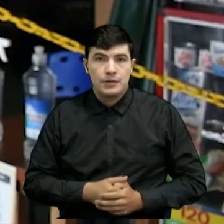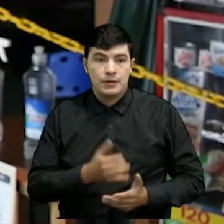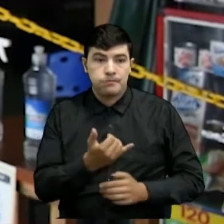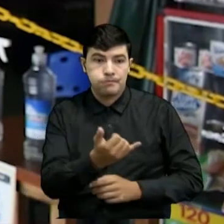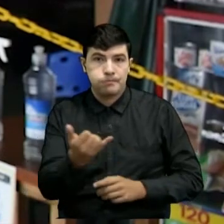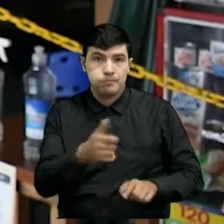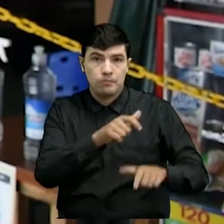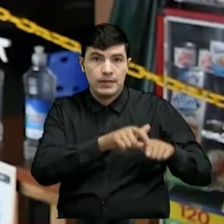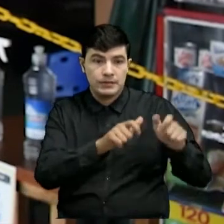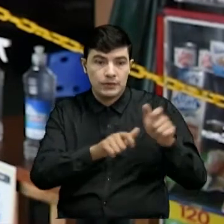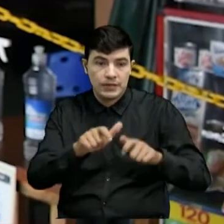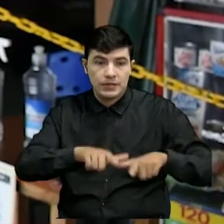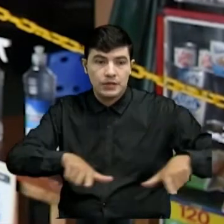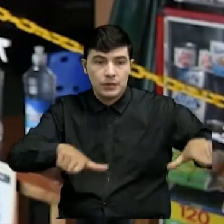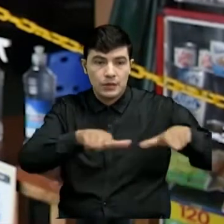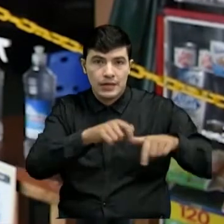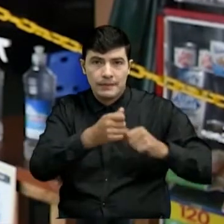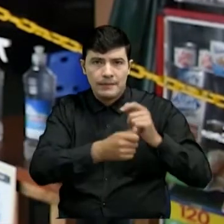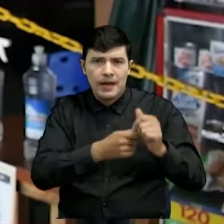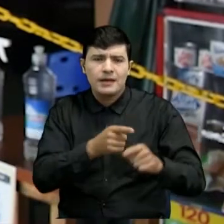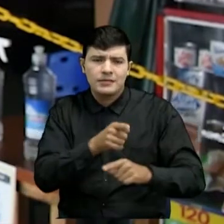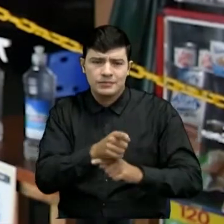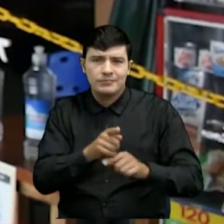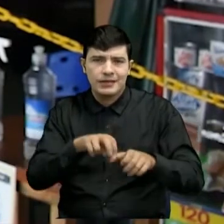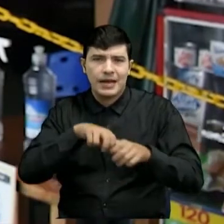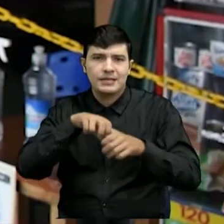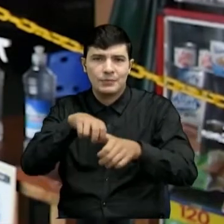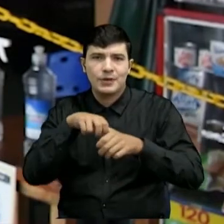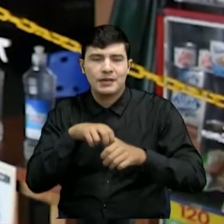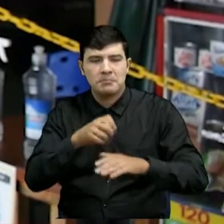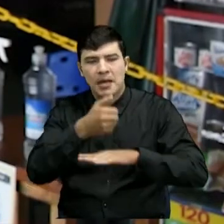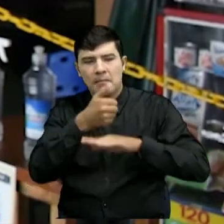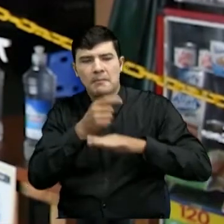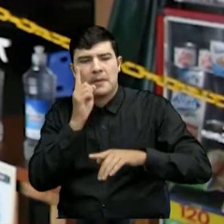Desde la capital de la provincia comunera, Fulvey Duarte Torres, para Oriente Noticias, estamos informando.